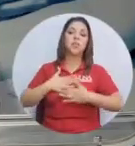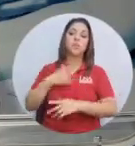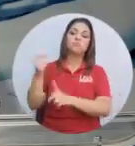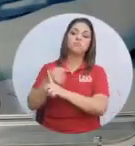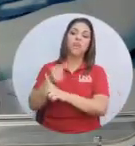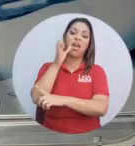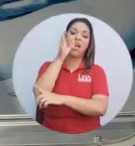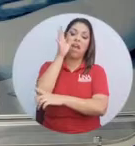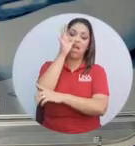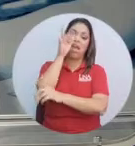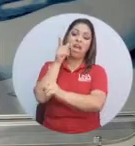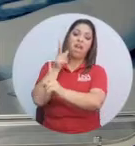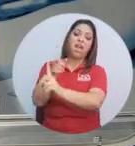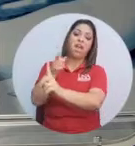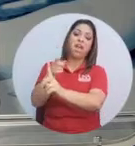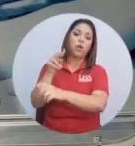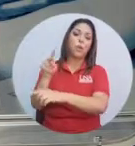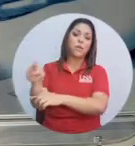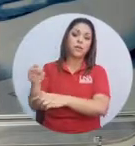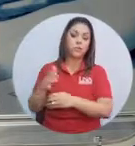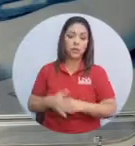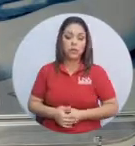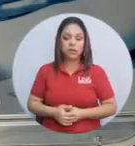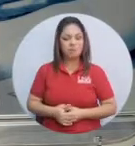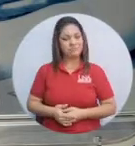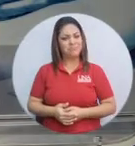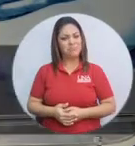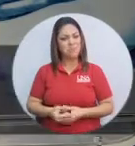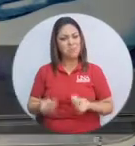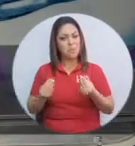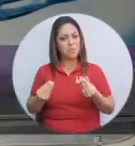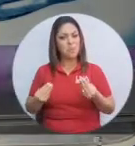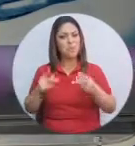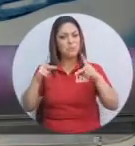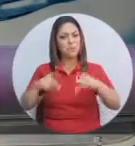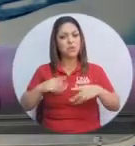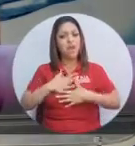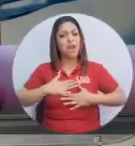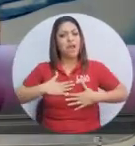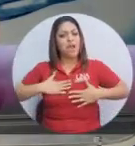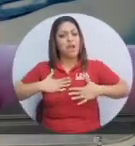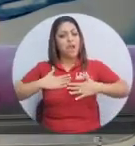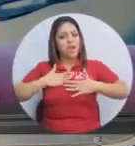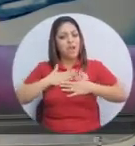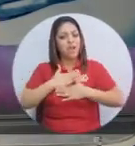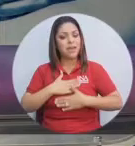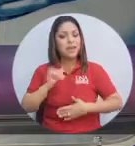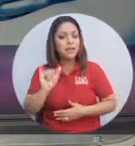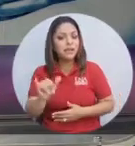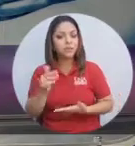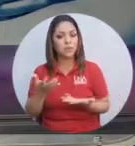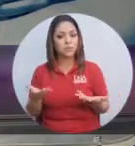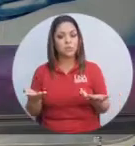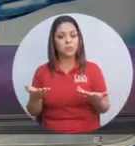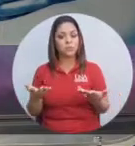divertido maltratar a un compañero o a una compañera. ¿Cómo es que alguien se place de eso? Si no estuviéramos